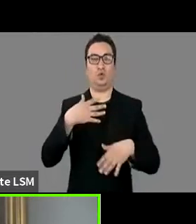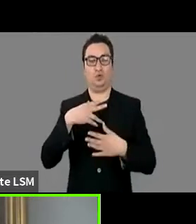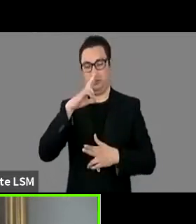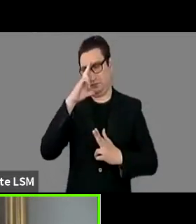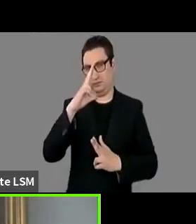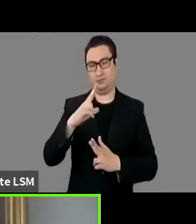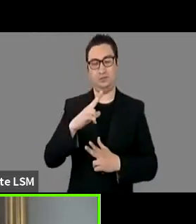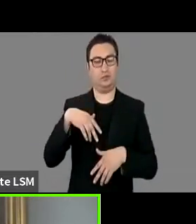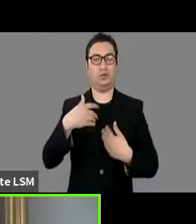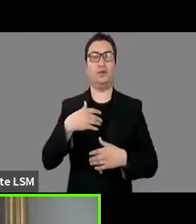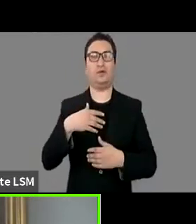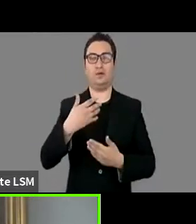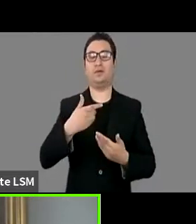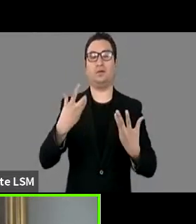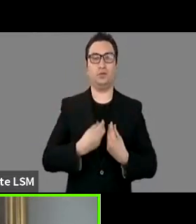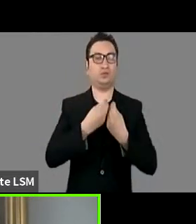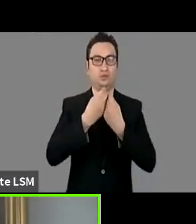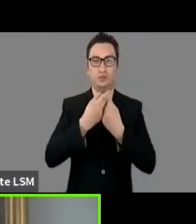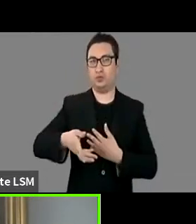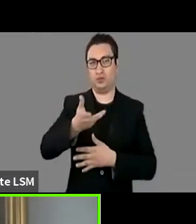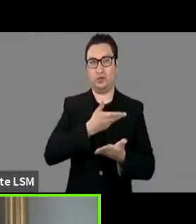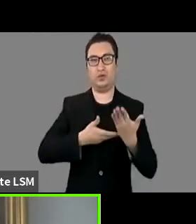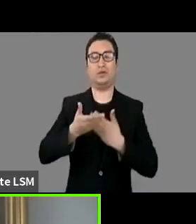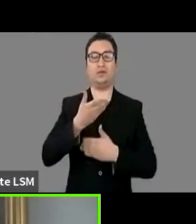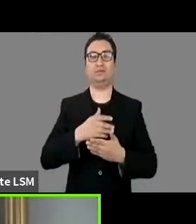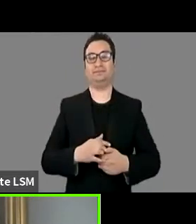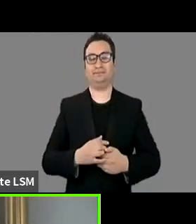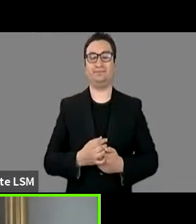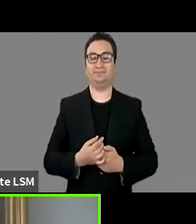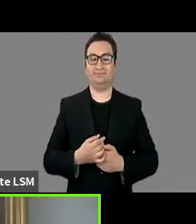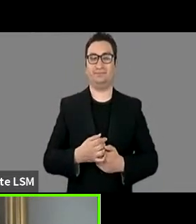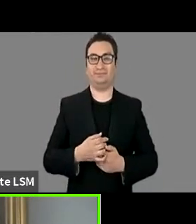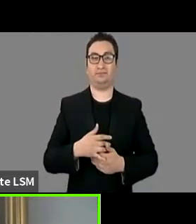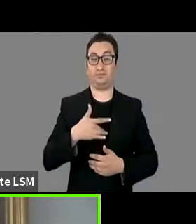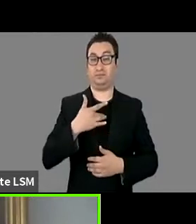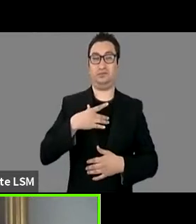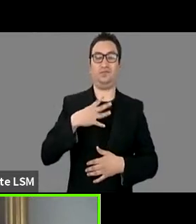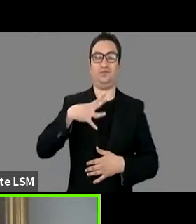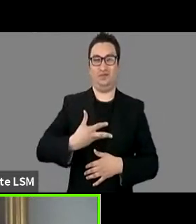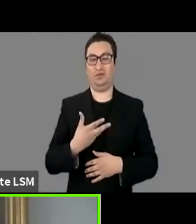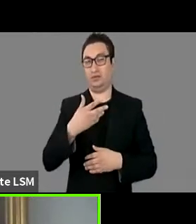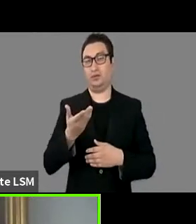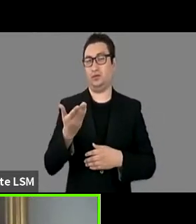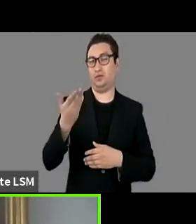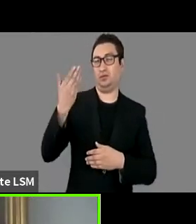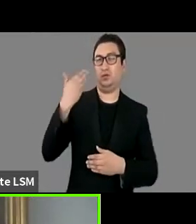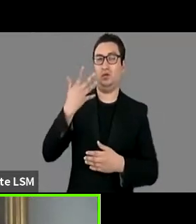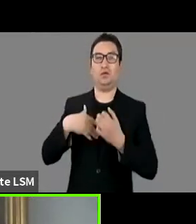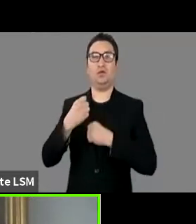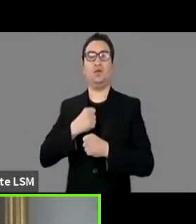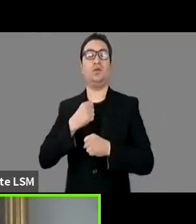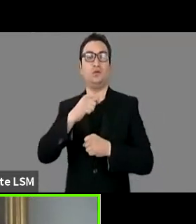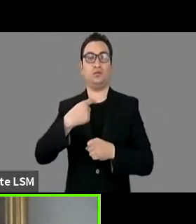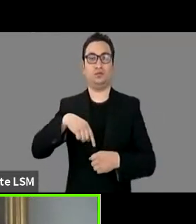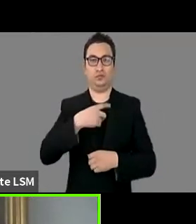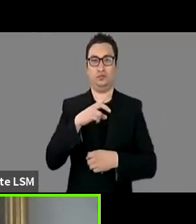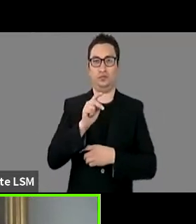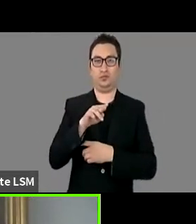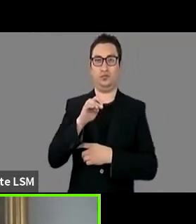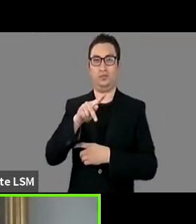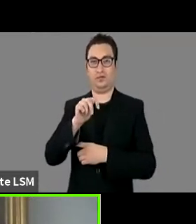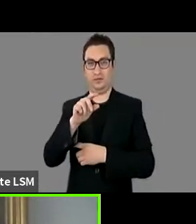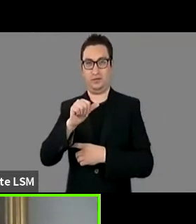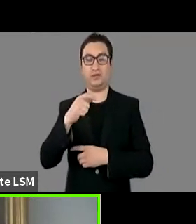compartirla con todos ustedes. Desde hace una década, desde Documenta, nos hemos dedicado a defender los derechos de las personas